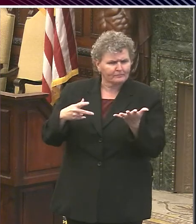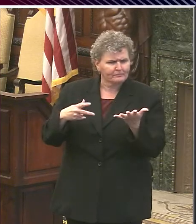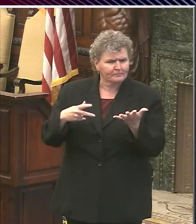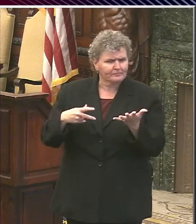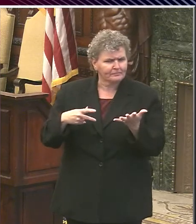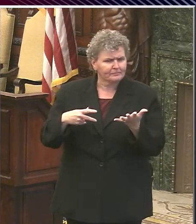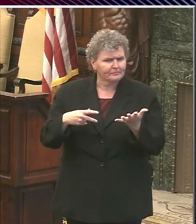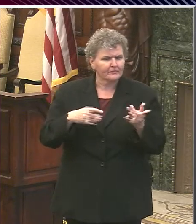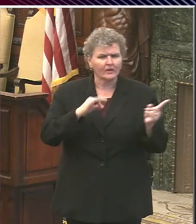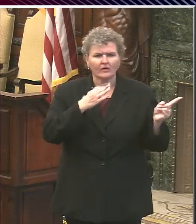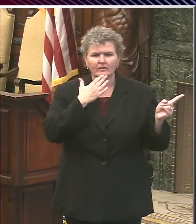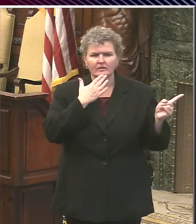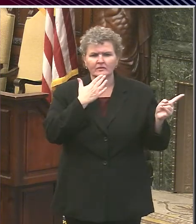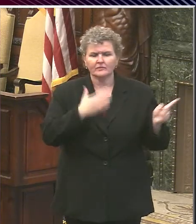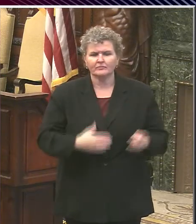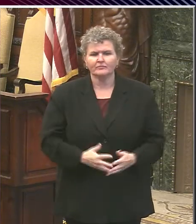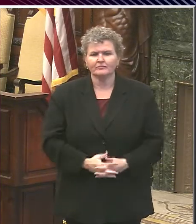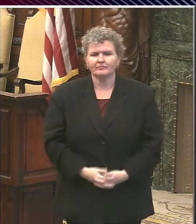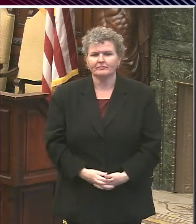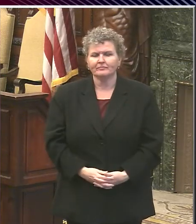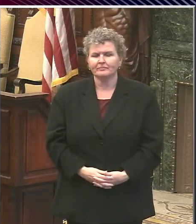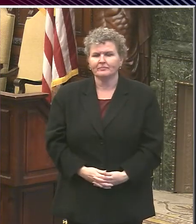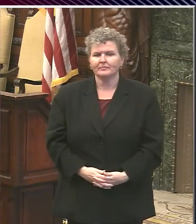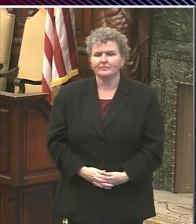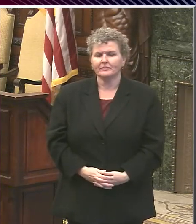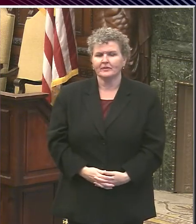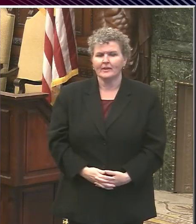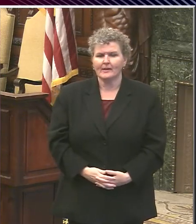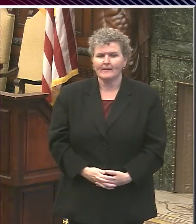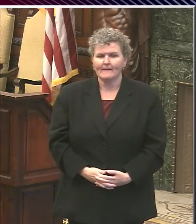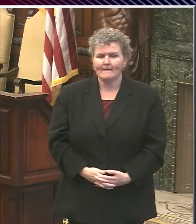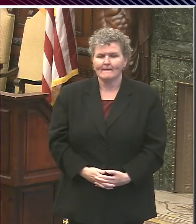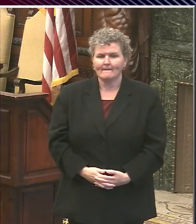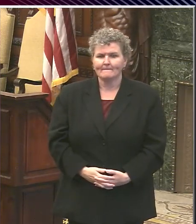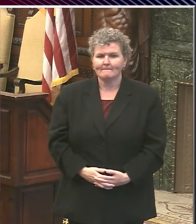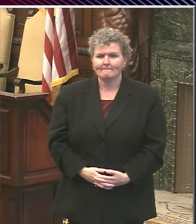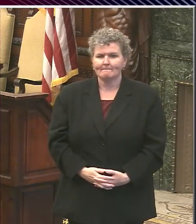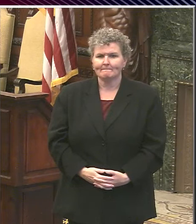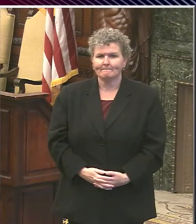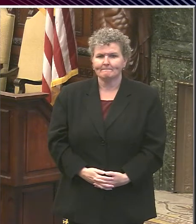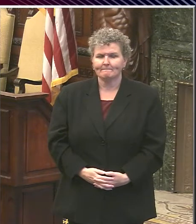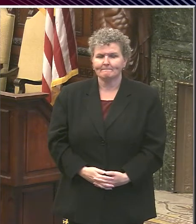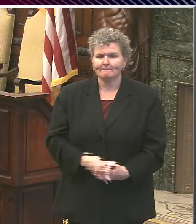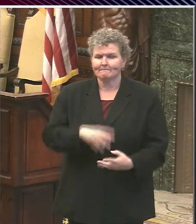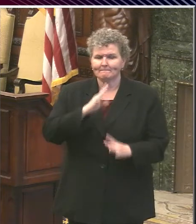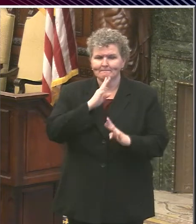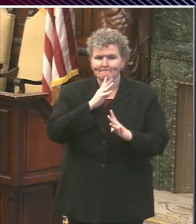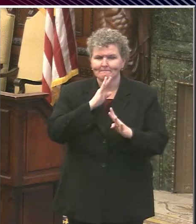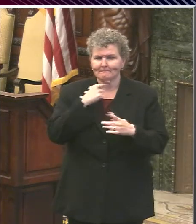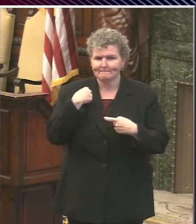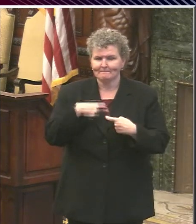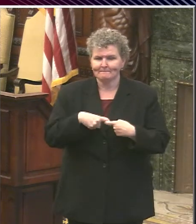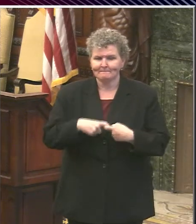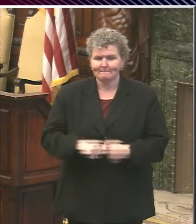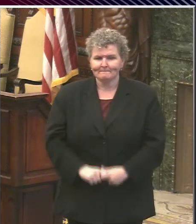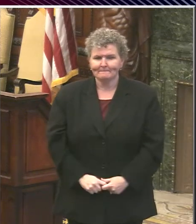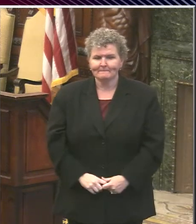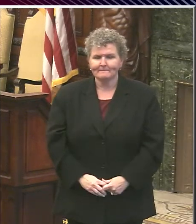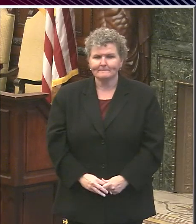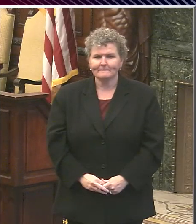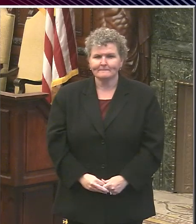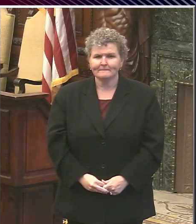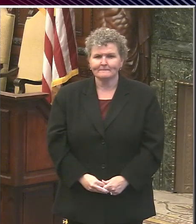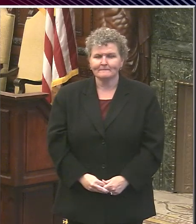alcalde. Creo que hay alguien, un experto sobre ese tema. Creo que anunciaron y hay alguien, no sé el nombre,